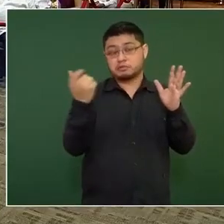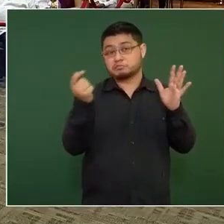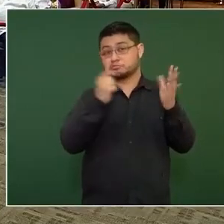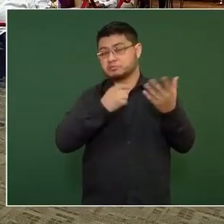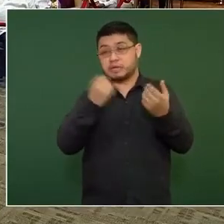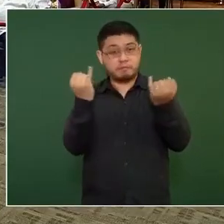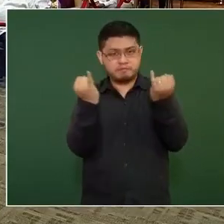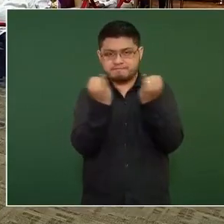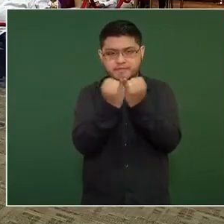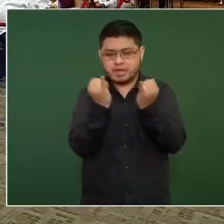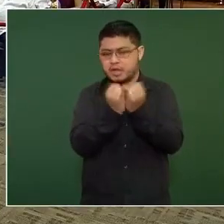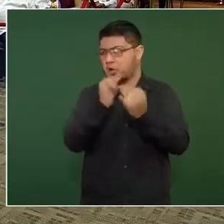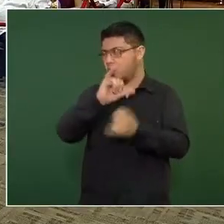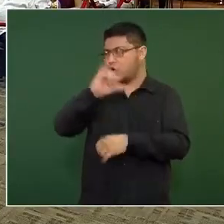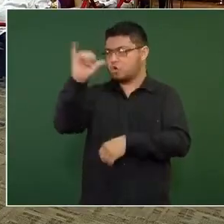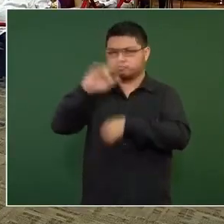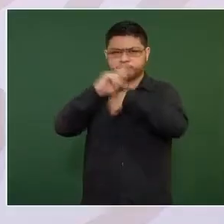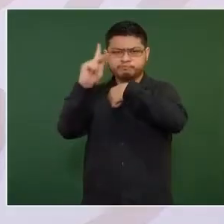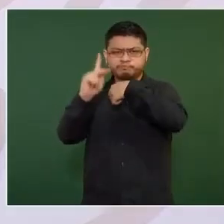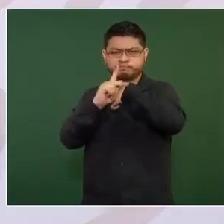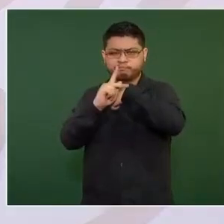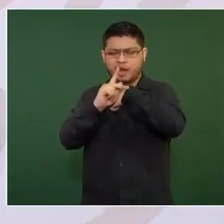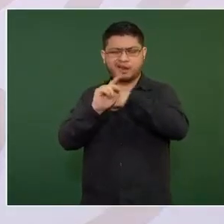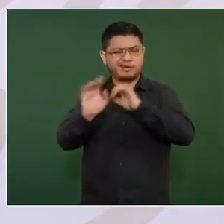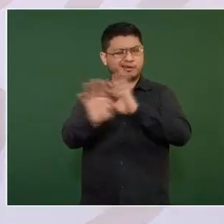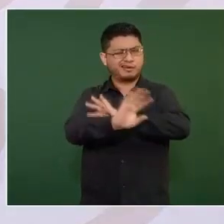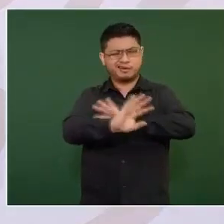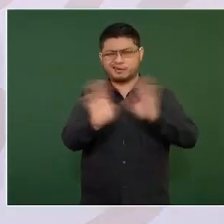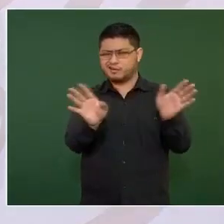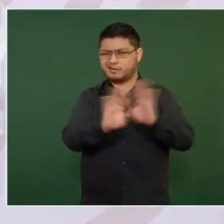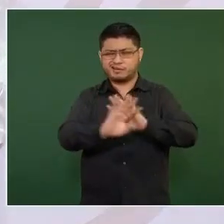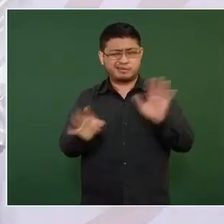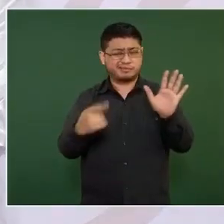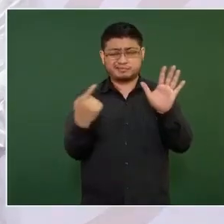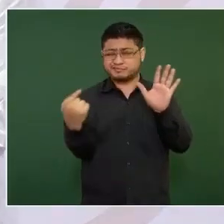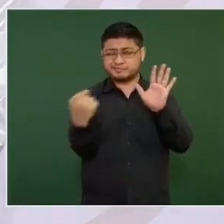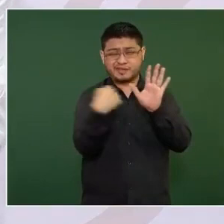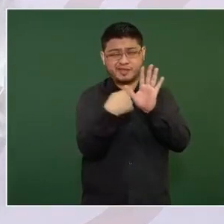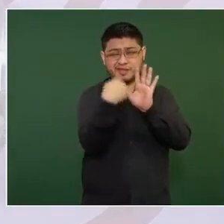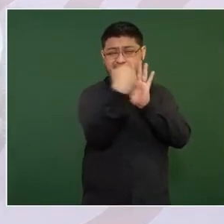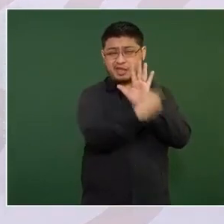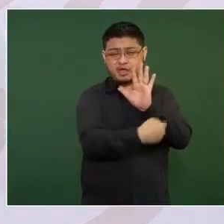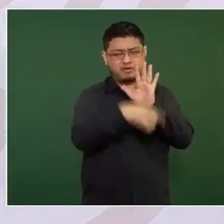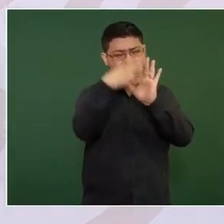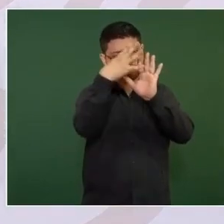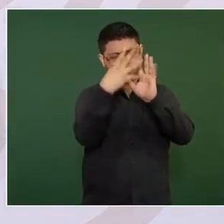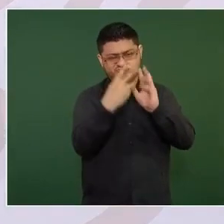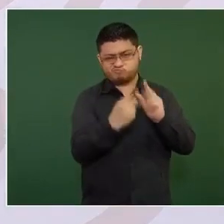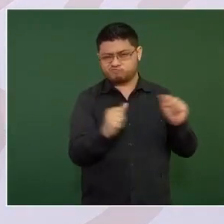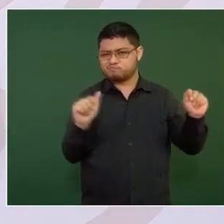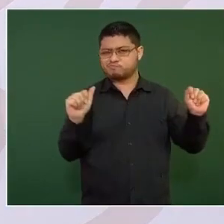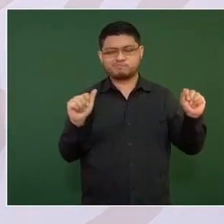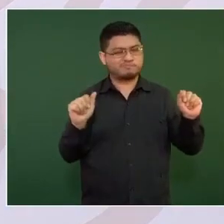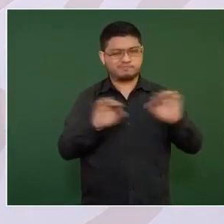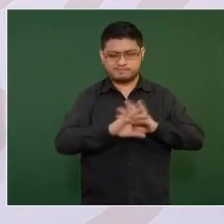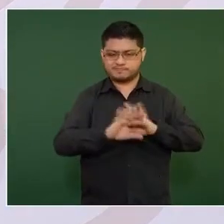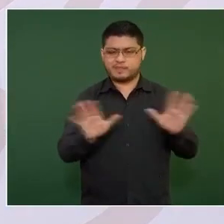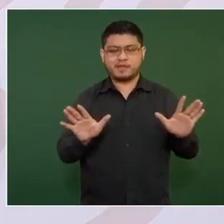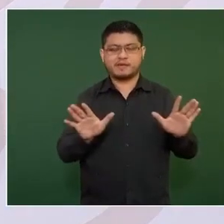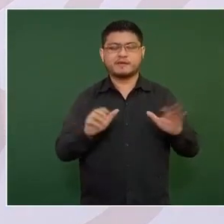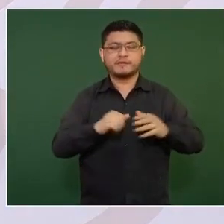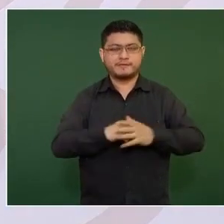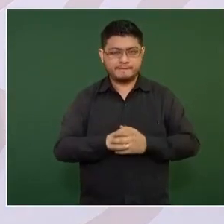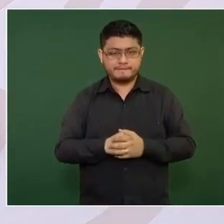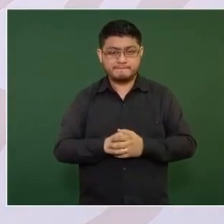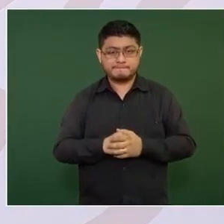al extranjero. Ya desapareció el Estado Mayor Presidencial, ya se vendió